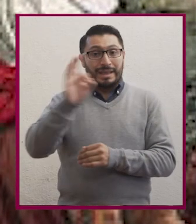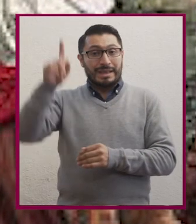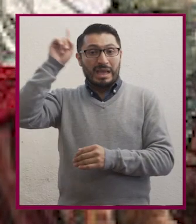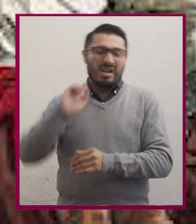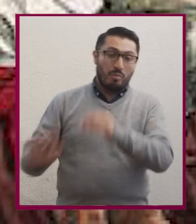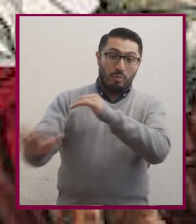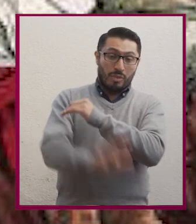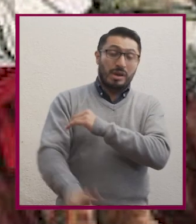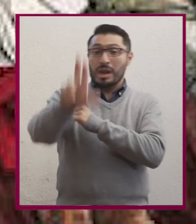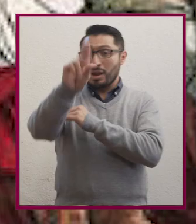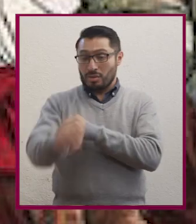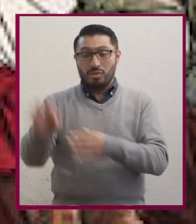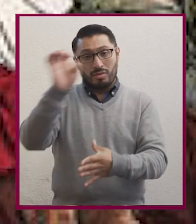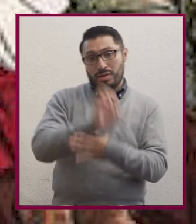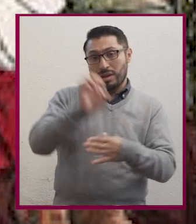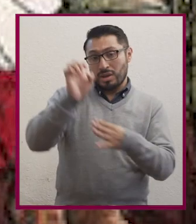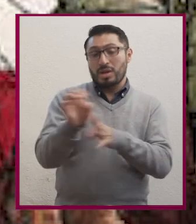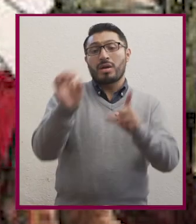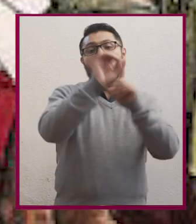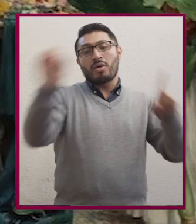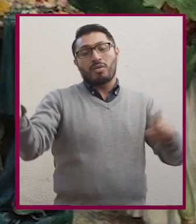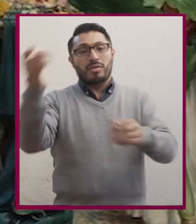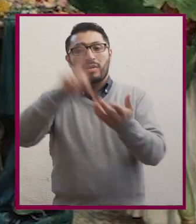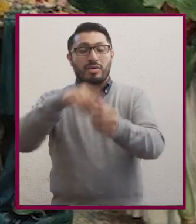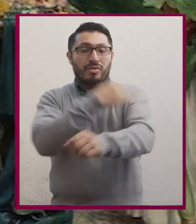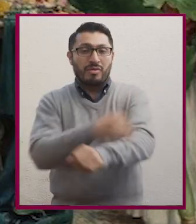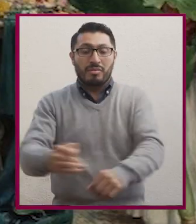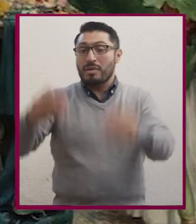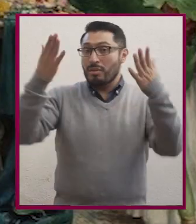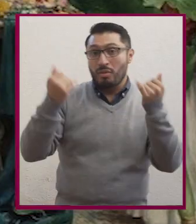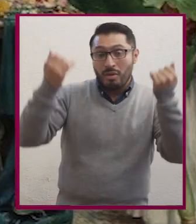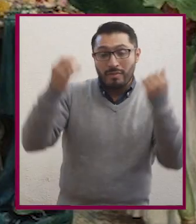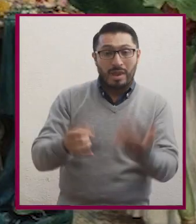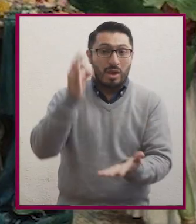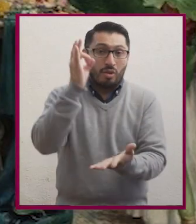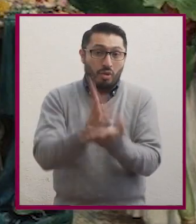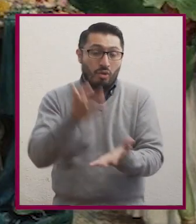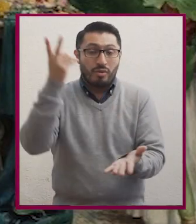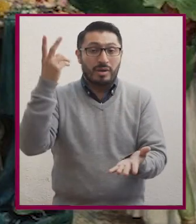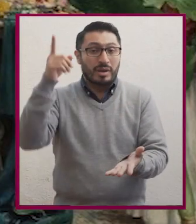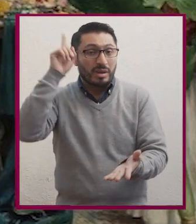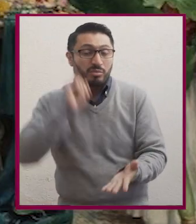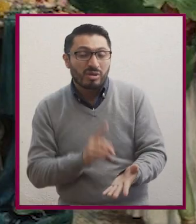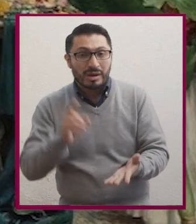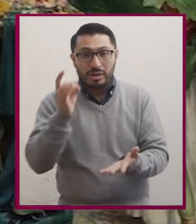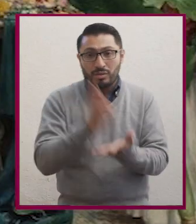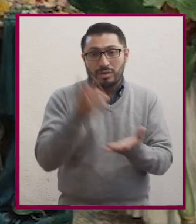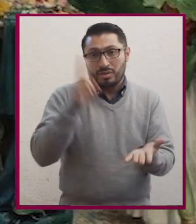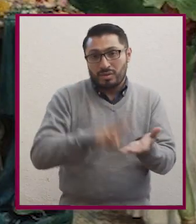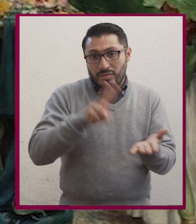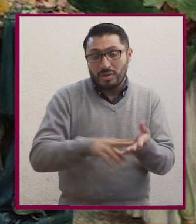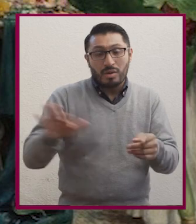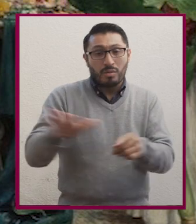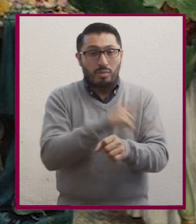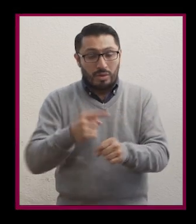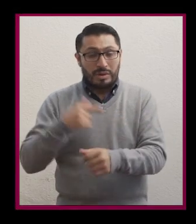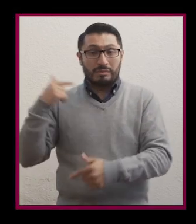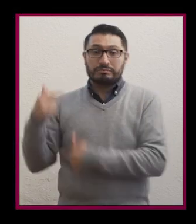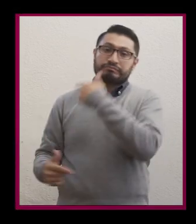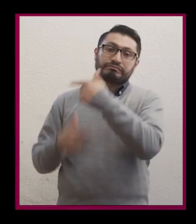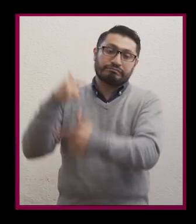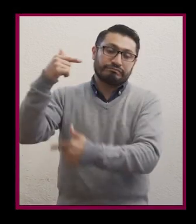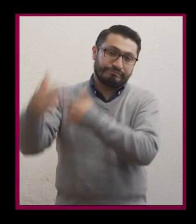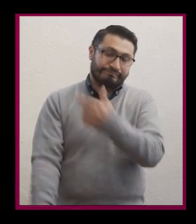subordinación femenina no habría orden en la familia y que el único valor de las mujeres es la generación de la especie.